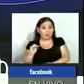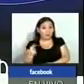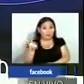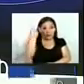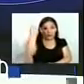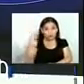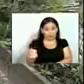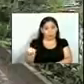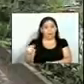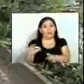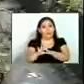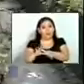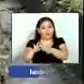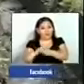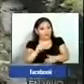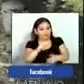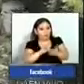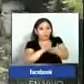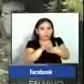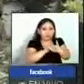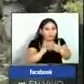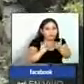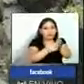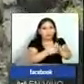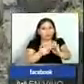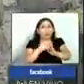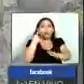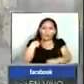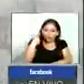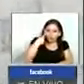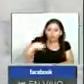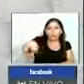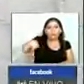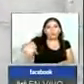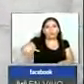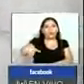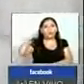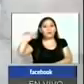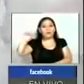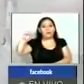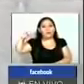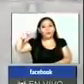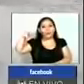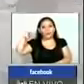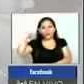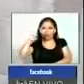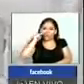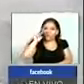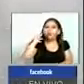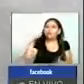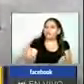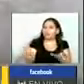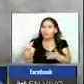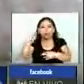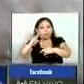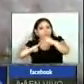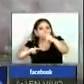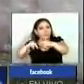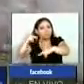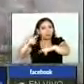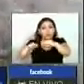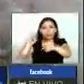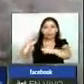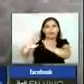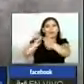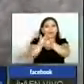proyecto Del ministerio De vivienda Llegó hasta la comunidad Del Espino En antiguo Cuscatlán Para verificar El avance En las obras De construcción Del complejo